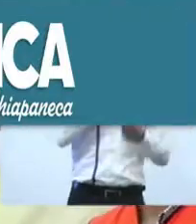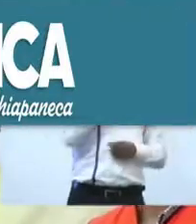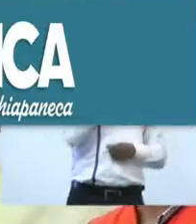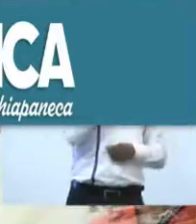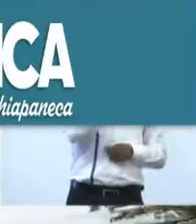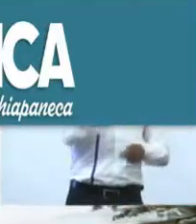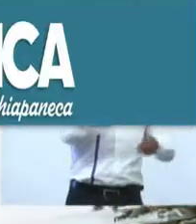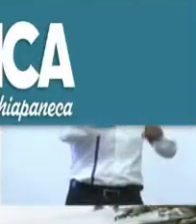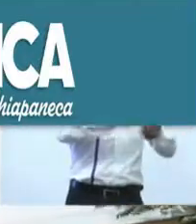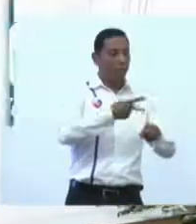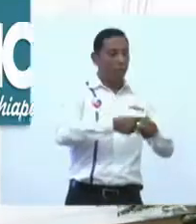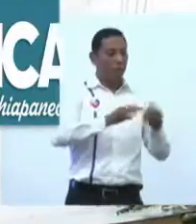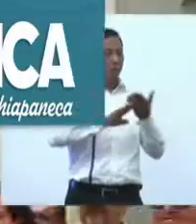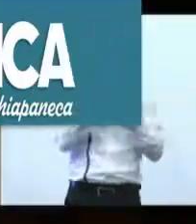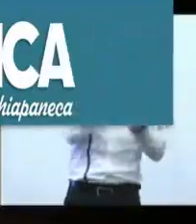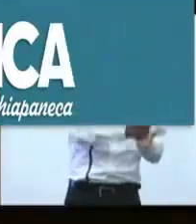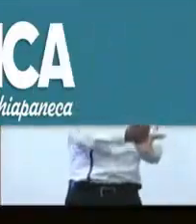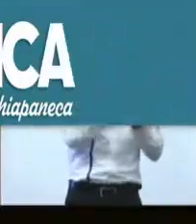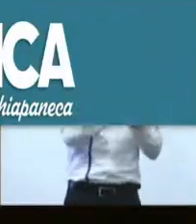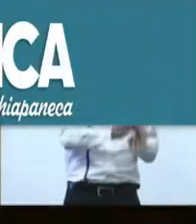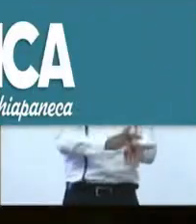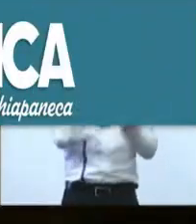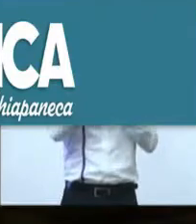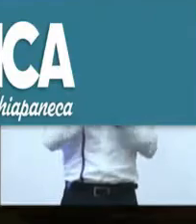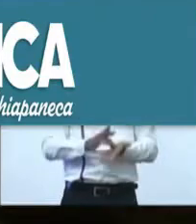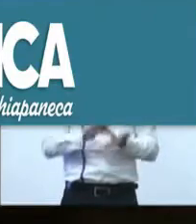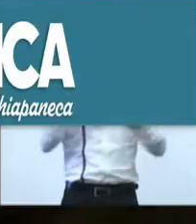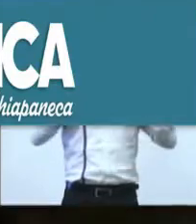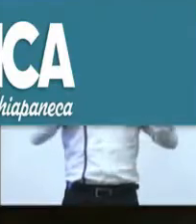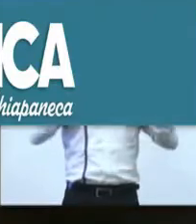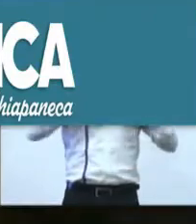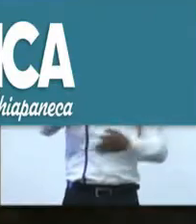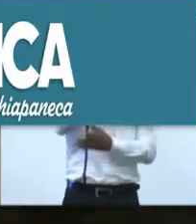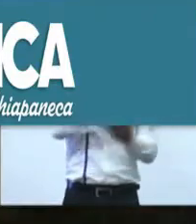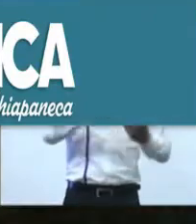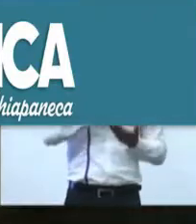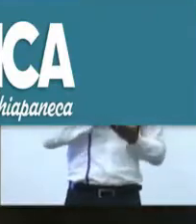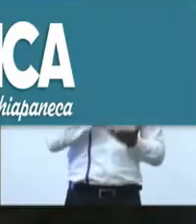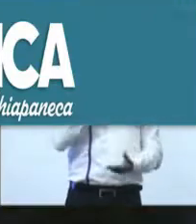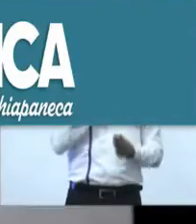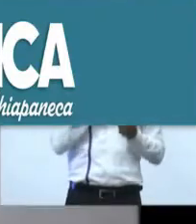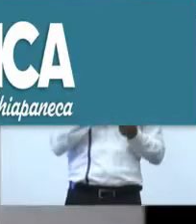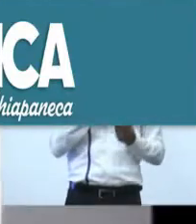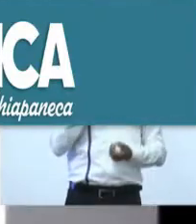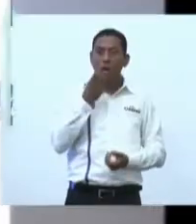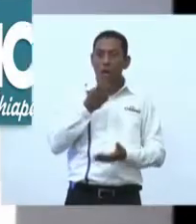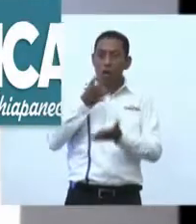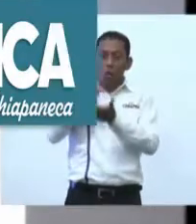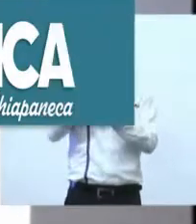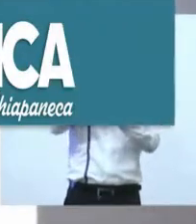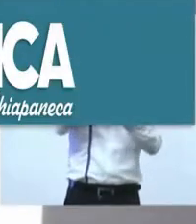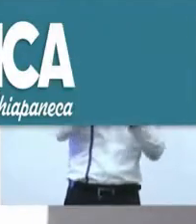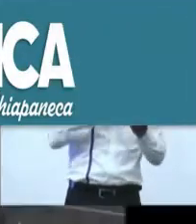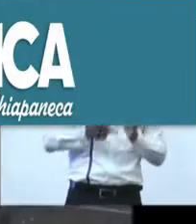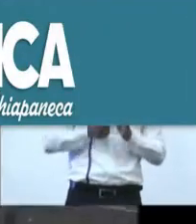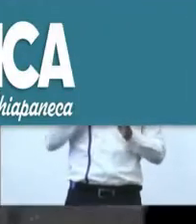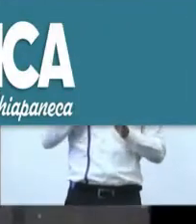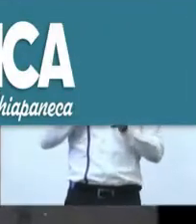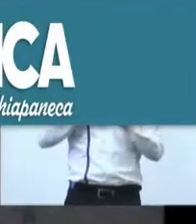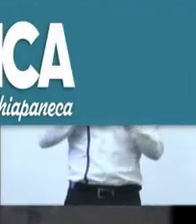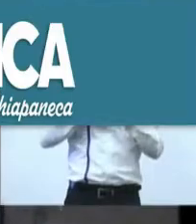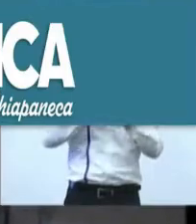mosquitos transmisores de vectores. Se lanzó la campaña Sangre Segura para Todos, donde asistieron más de 100